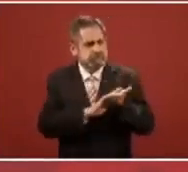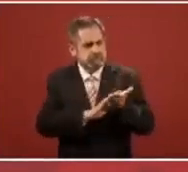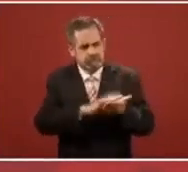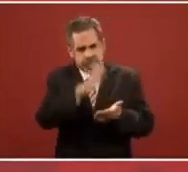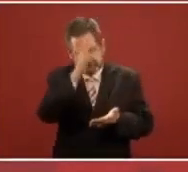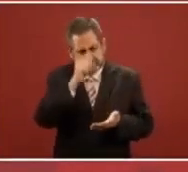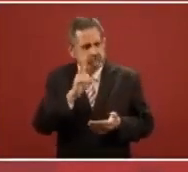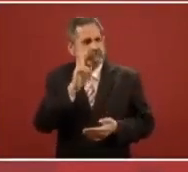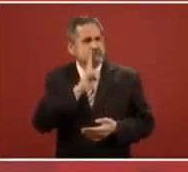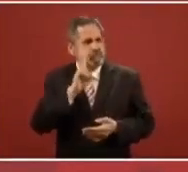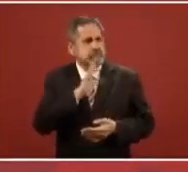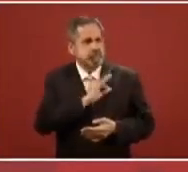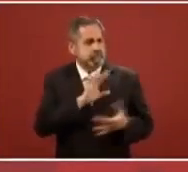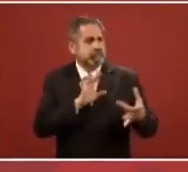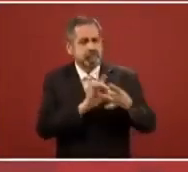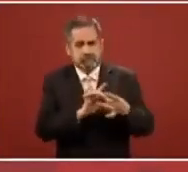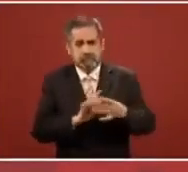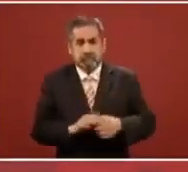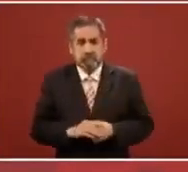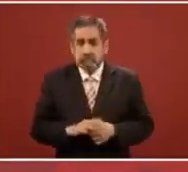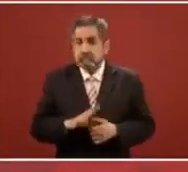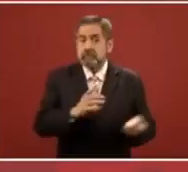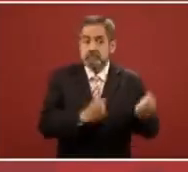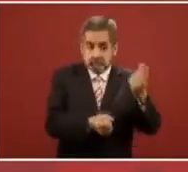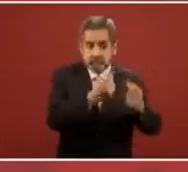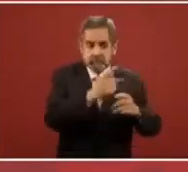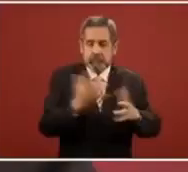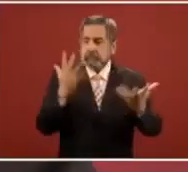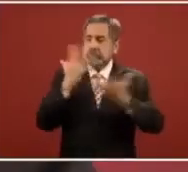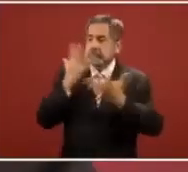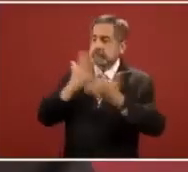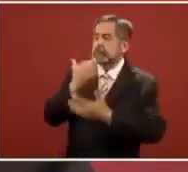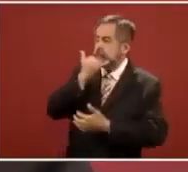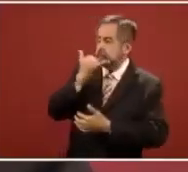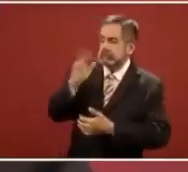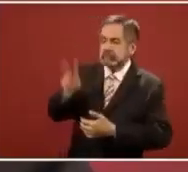está abierta esa posibilidad. Ya muchos lo están haciendo,